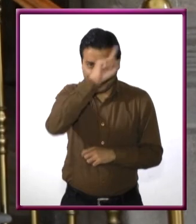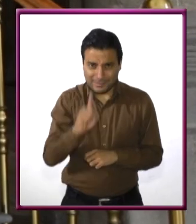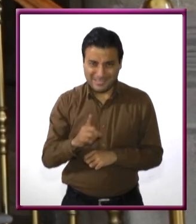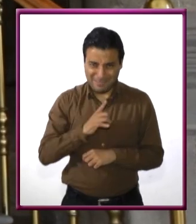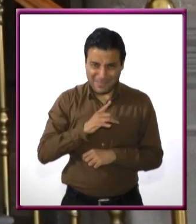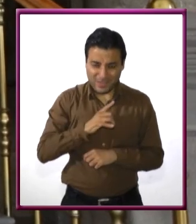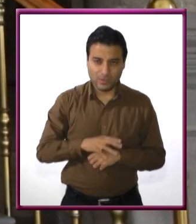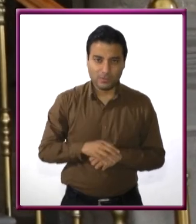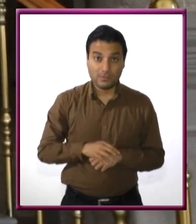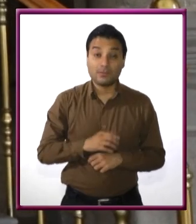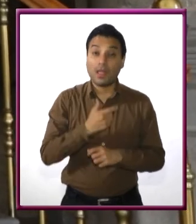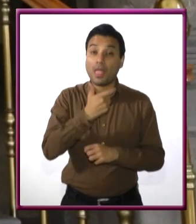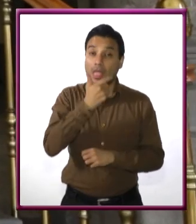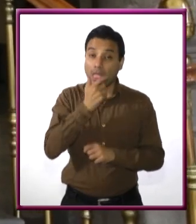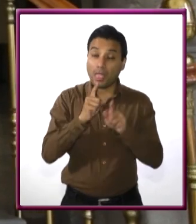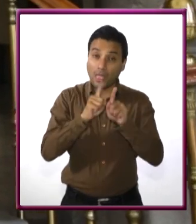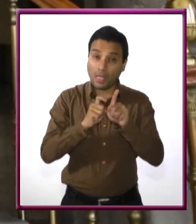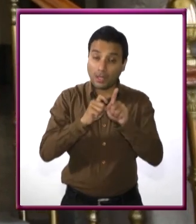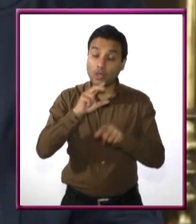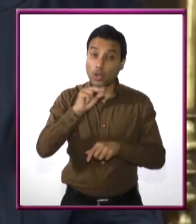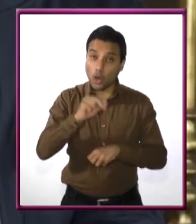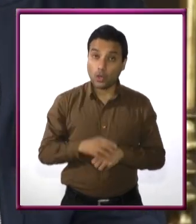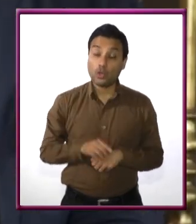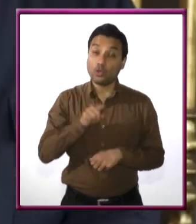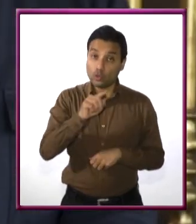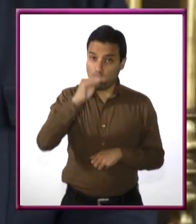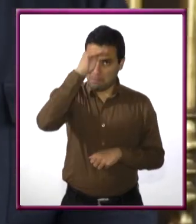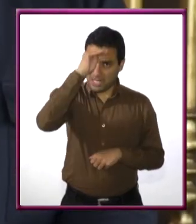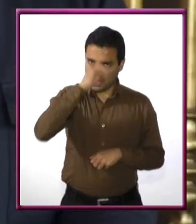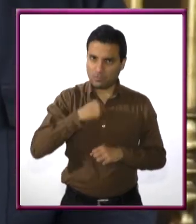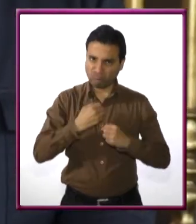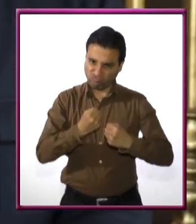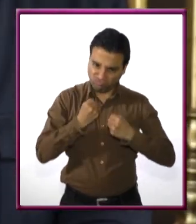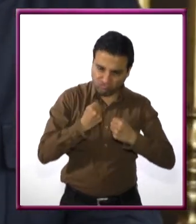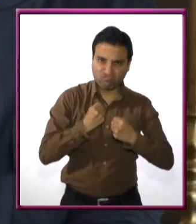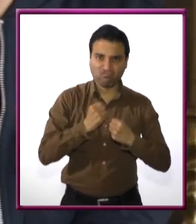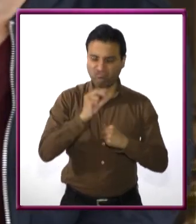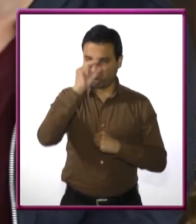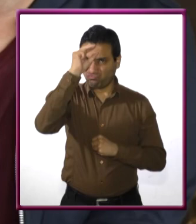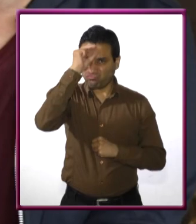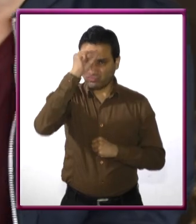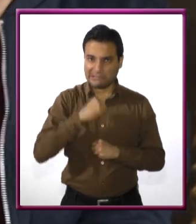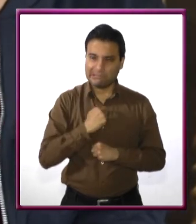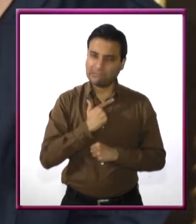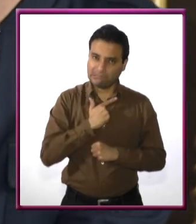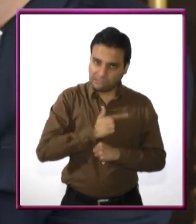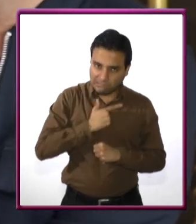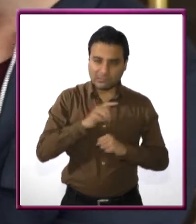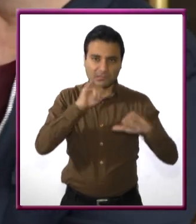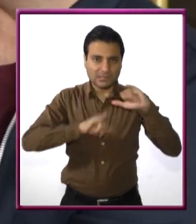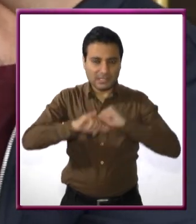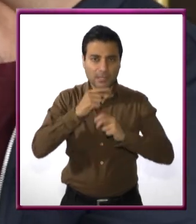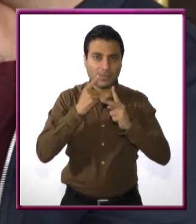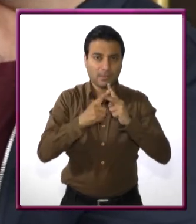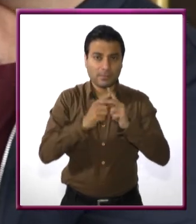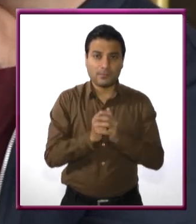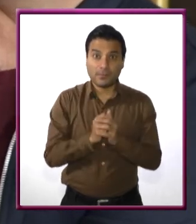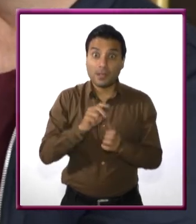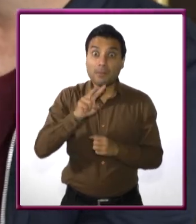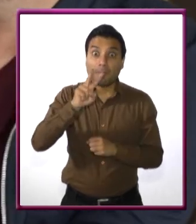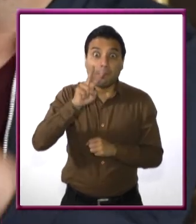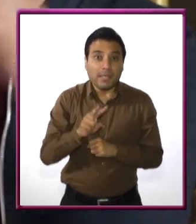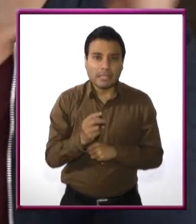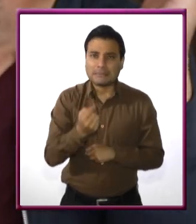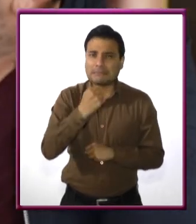Tesla? No te vayas a reír. No, tú me ves así como muy empoderada, racional y amante del pensamiento científico y matemático,